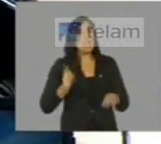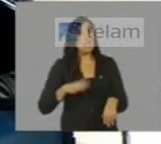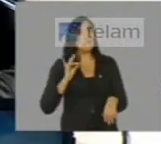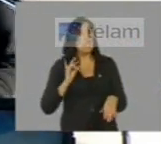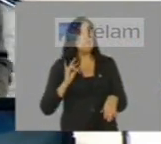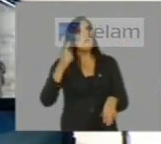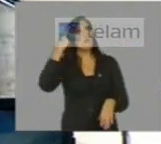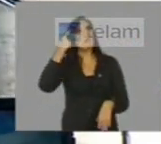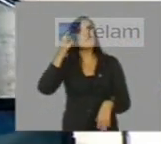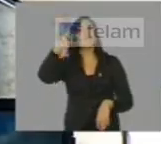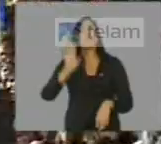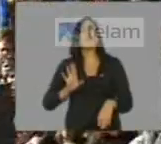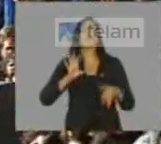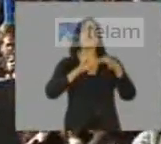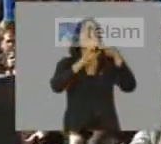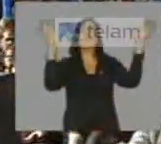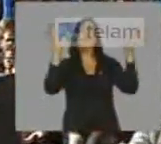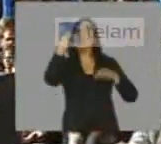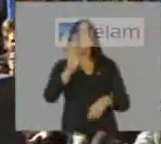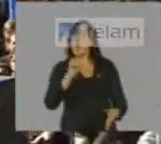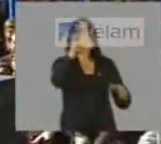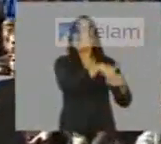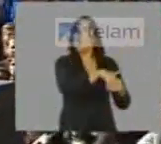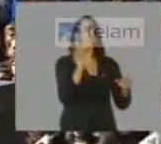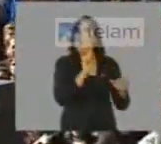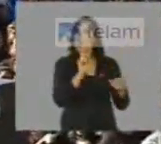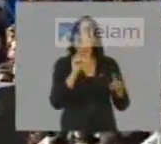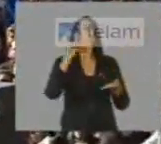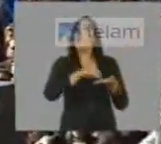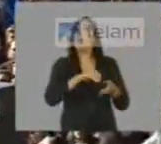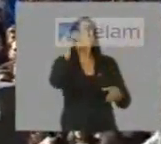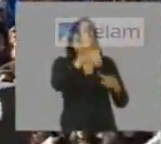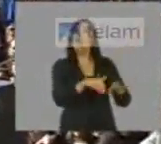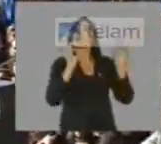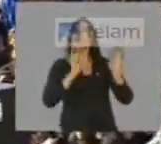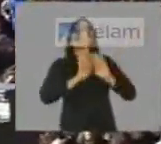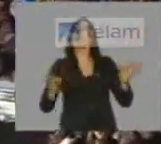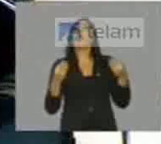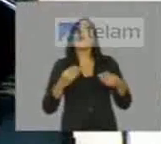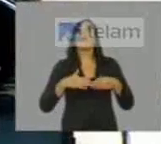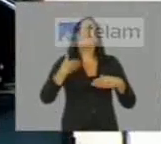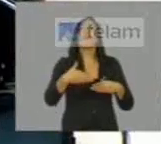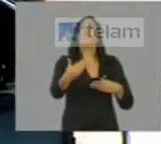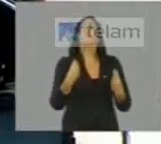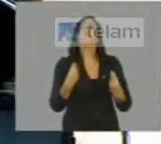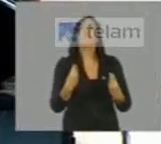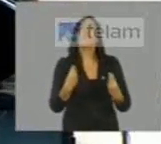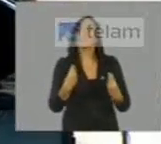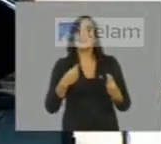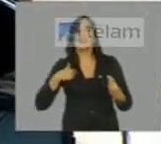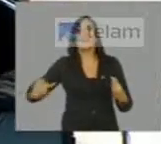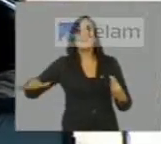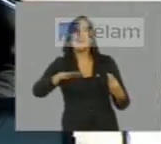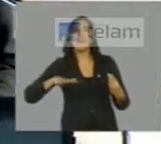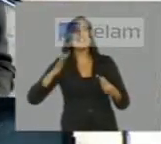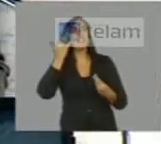solamente el acto de votar, es lo que viene después también. es la posibilidad de legitimar,